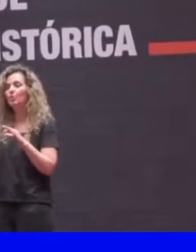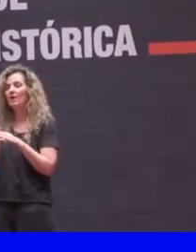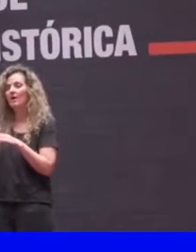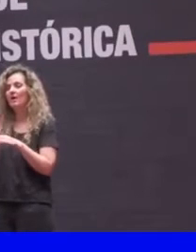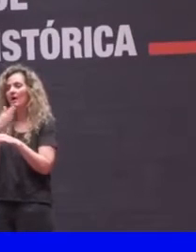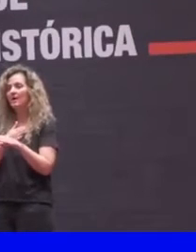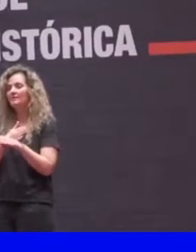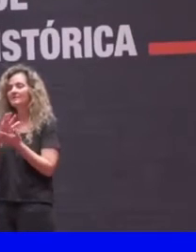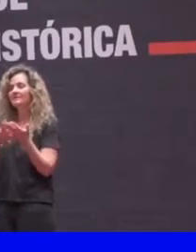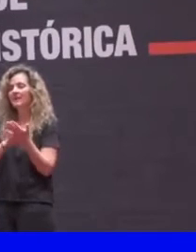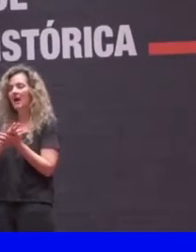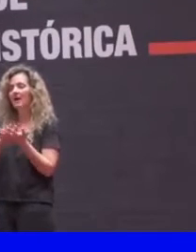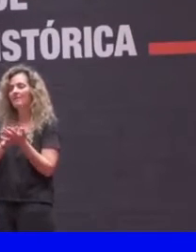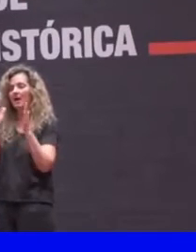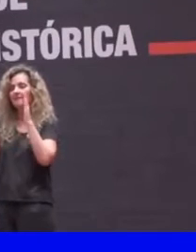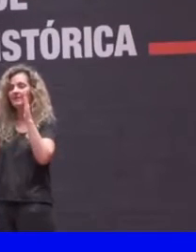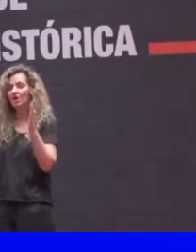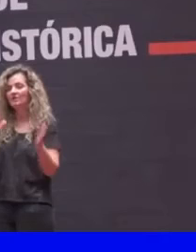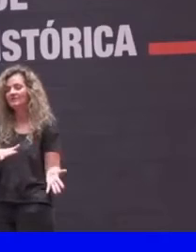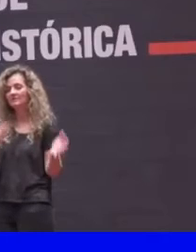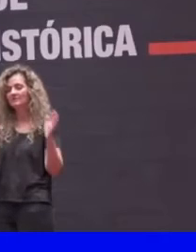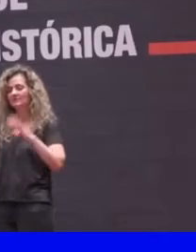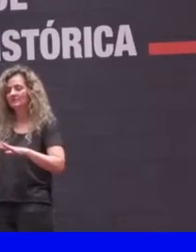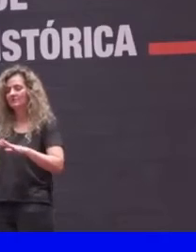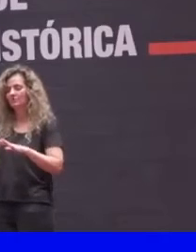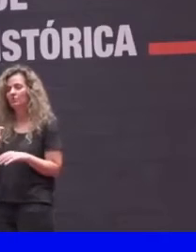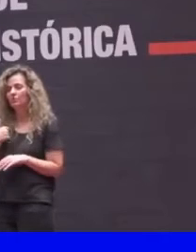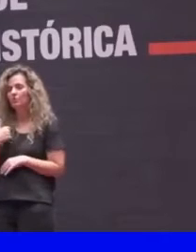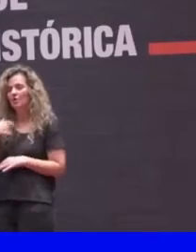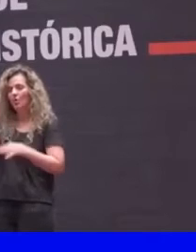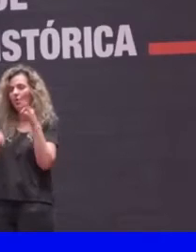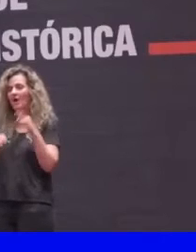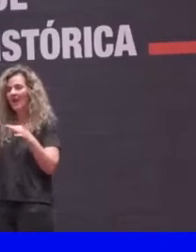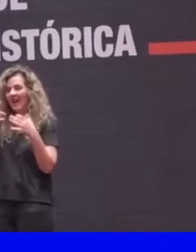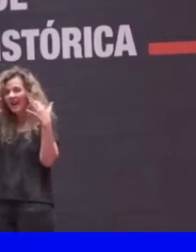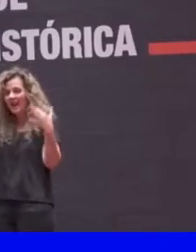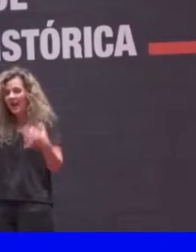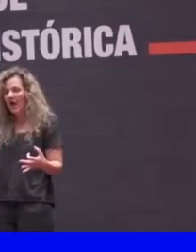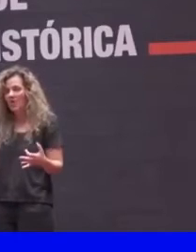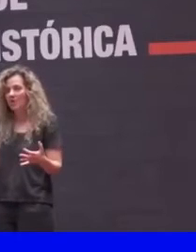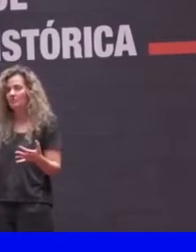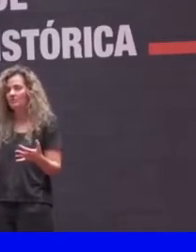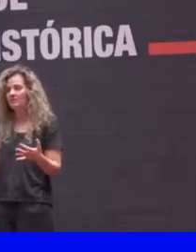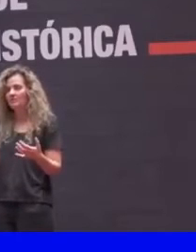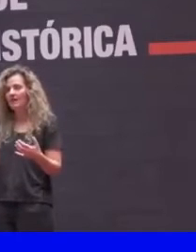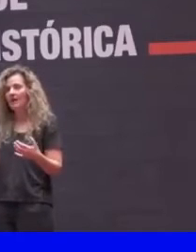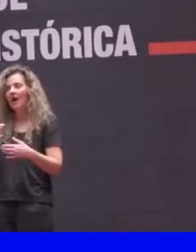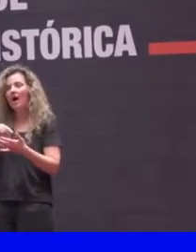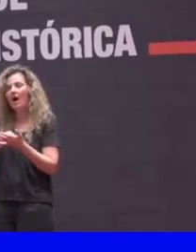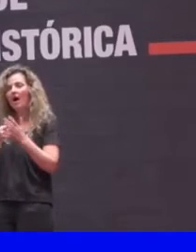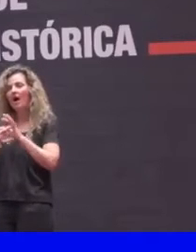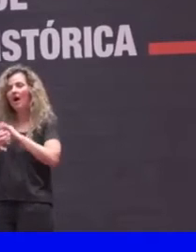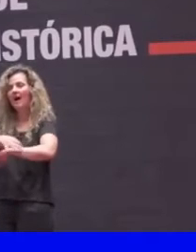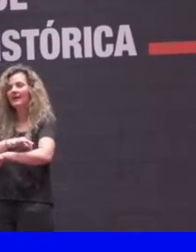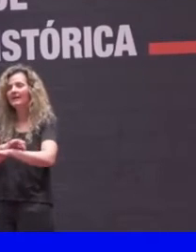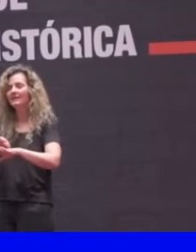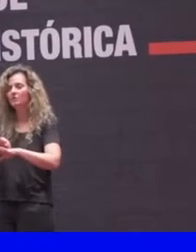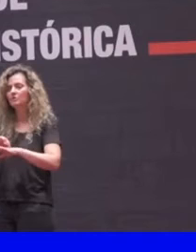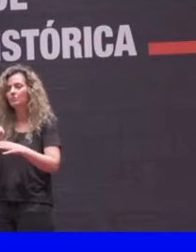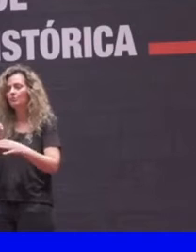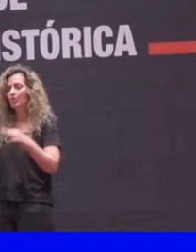da transición, nós non tivemos unha transición xurídica real. A arquitectura xurídica do Estado